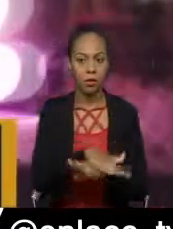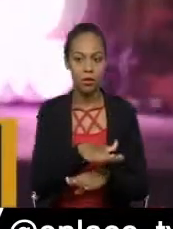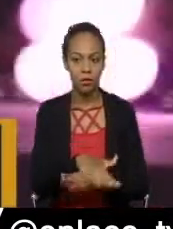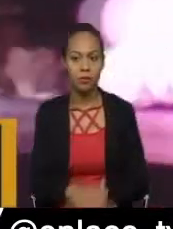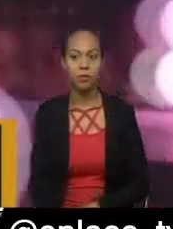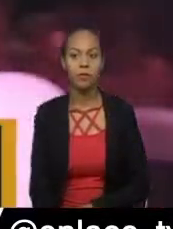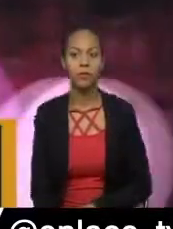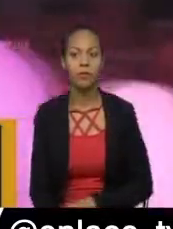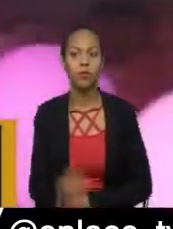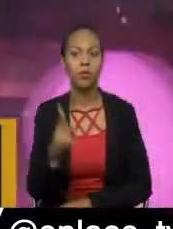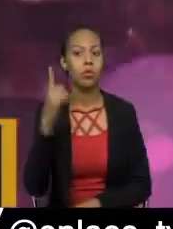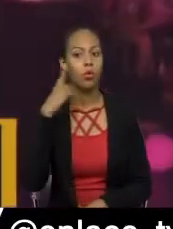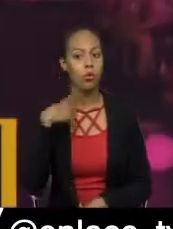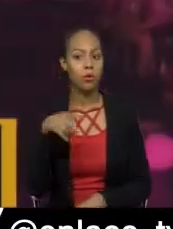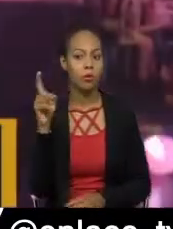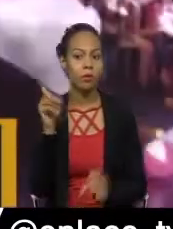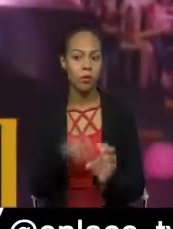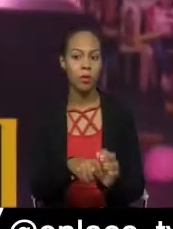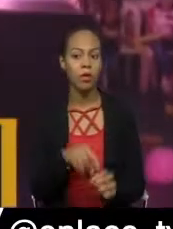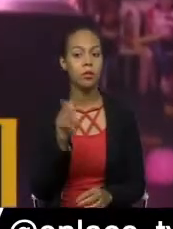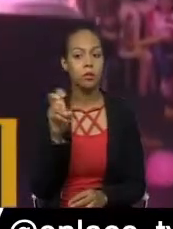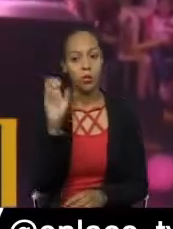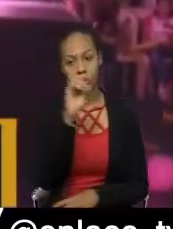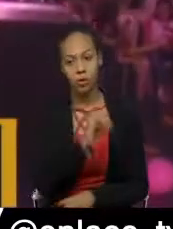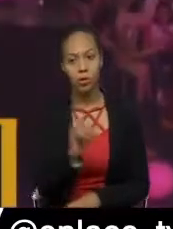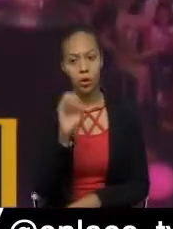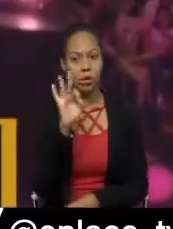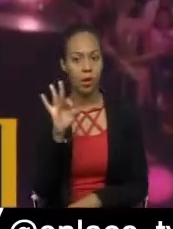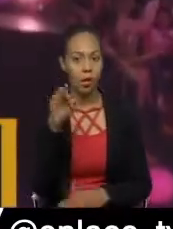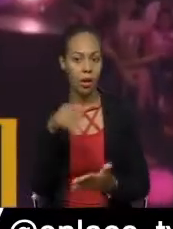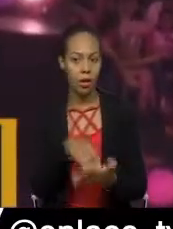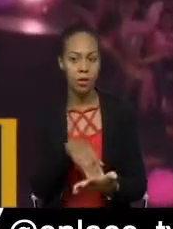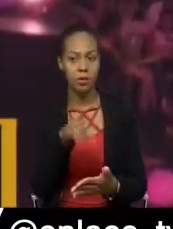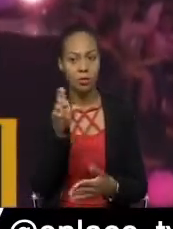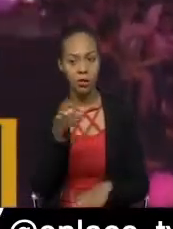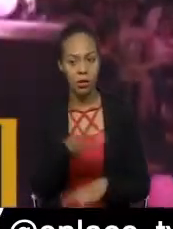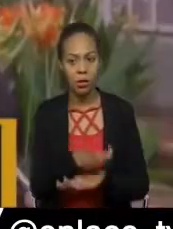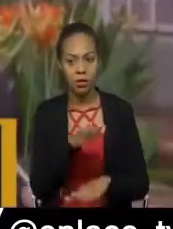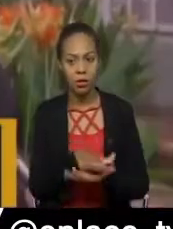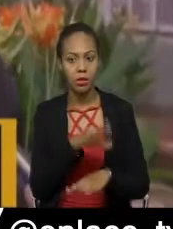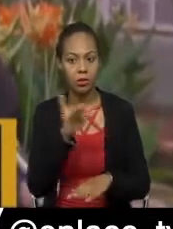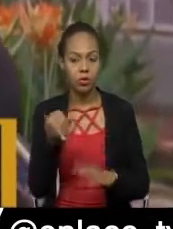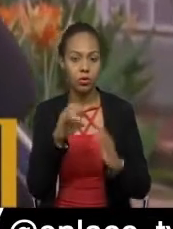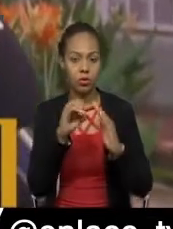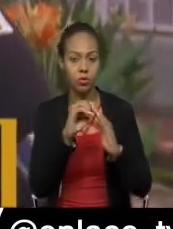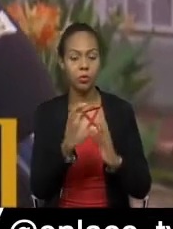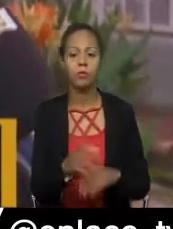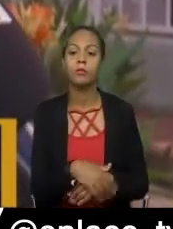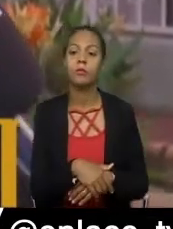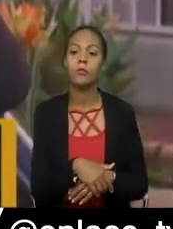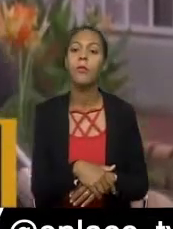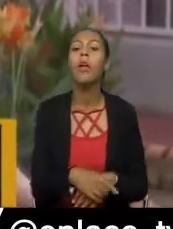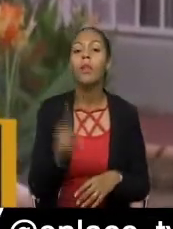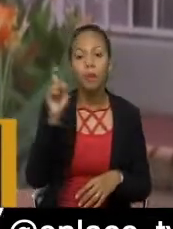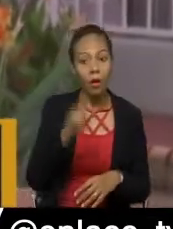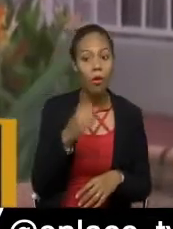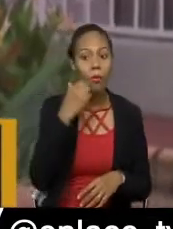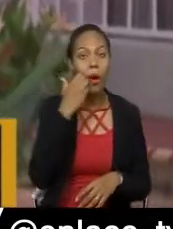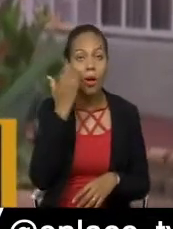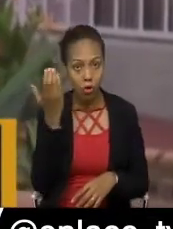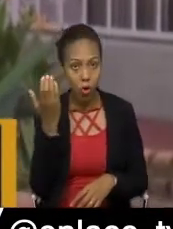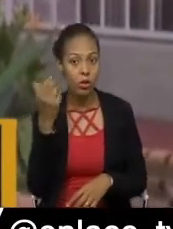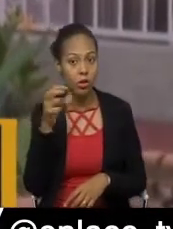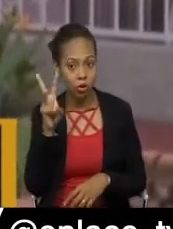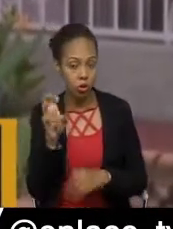inscripción es el sábado 7 de octubre de 3 a 6 de la tarde frente a las oficinas del Centro Comercial San Silvestre. Debe ser mayor de edad, que no pase desde